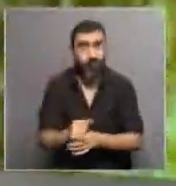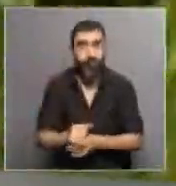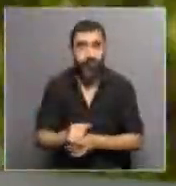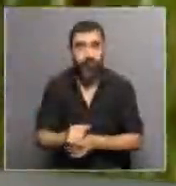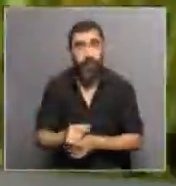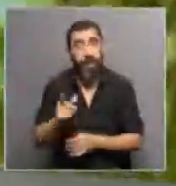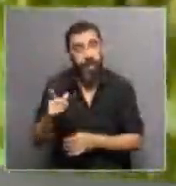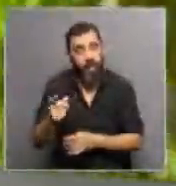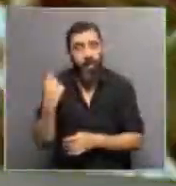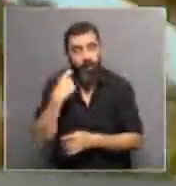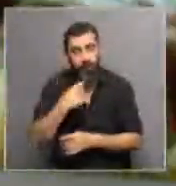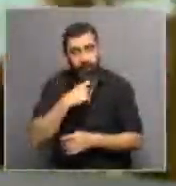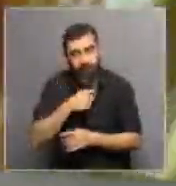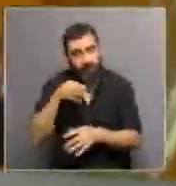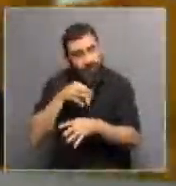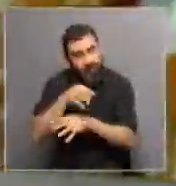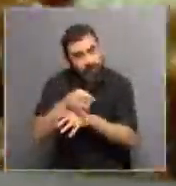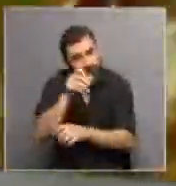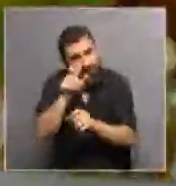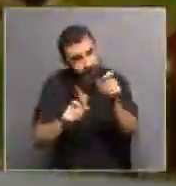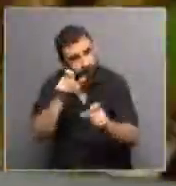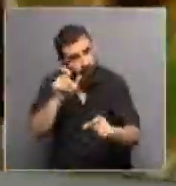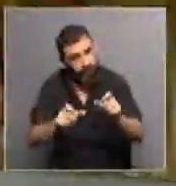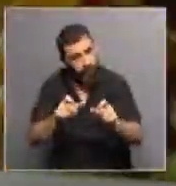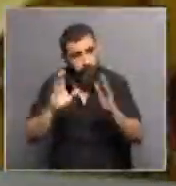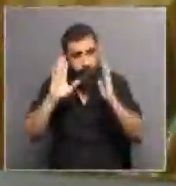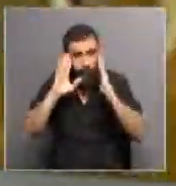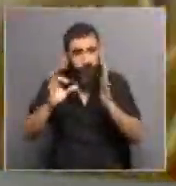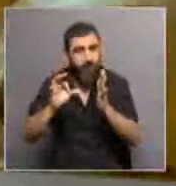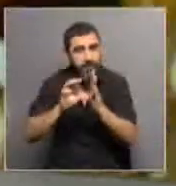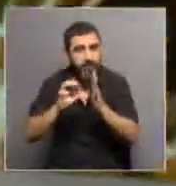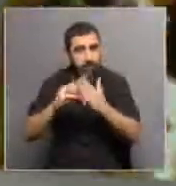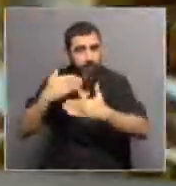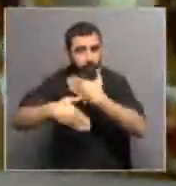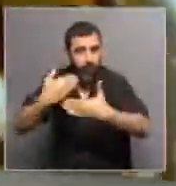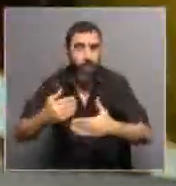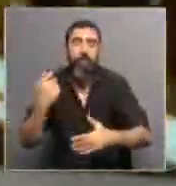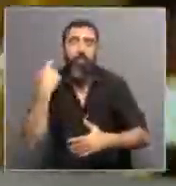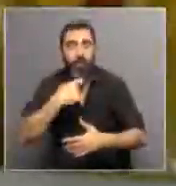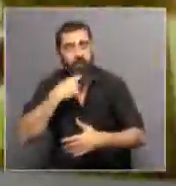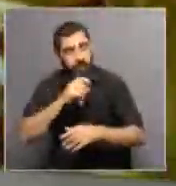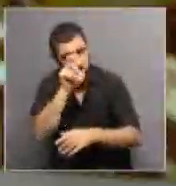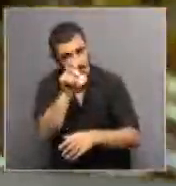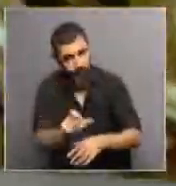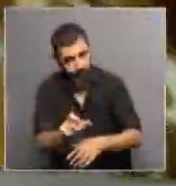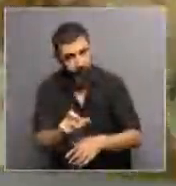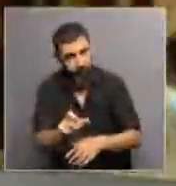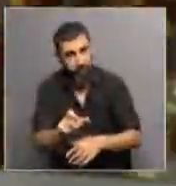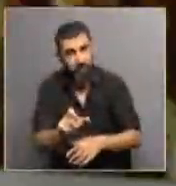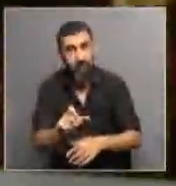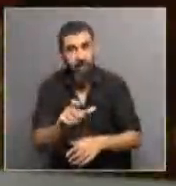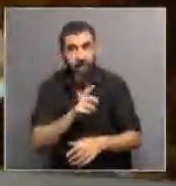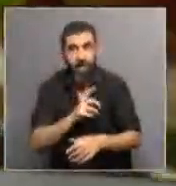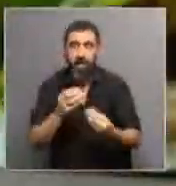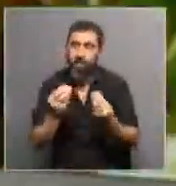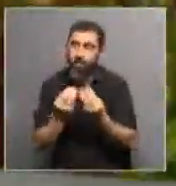país. Tenemos que formar gente en la transdisciplina y en el abordaje sistémico de las cosas. No lo tenemos y quizá hay muchas capacidades